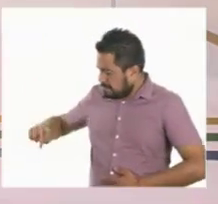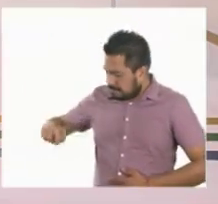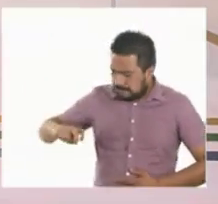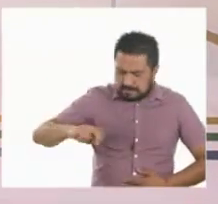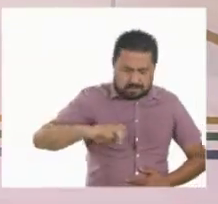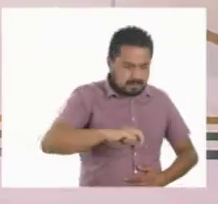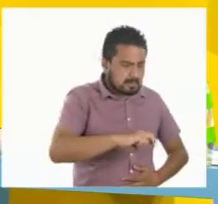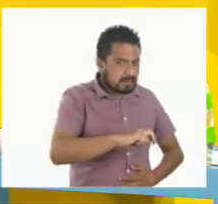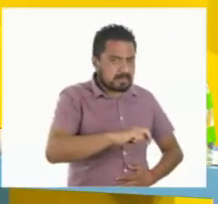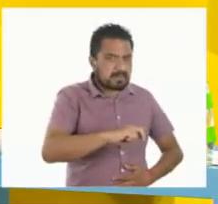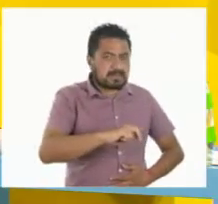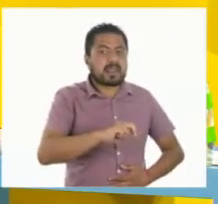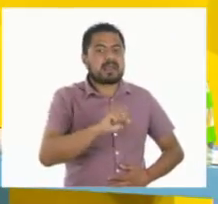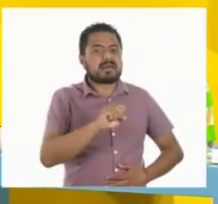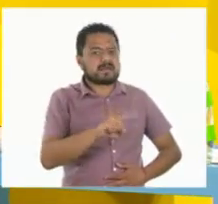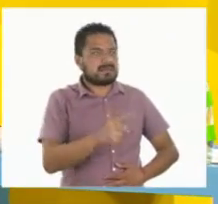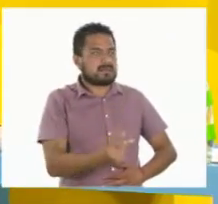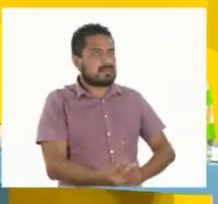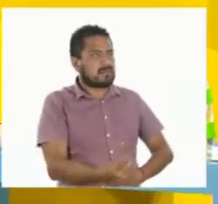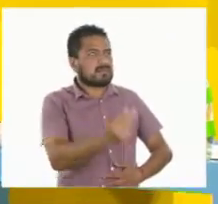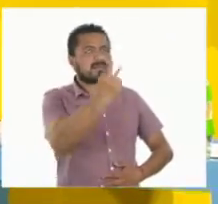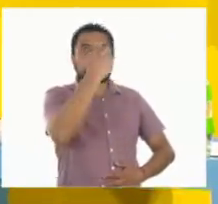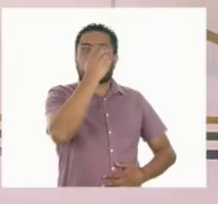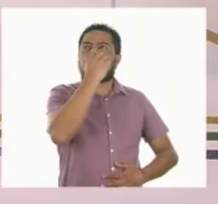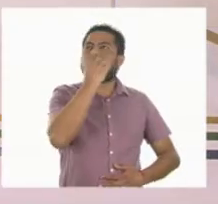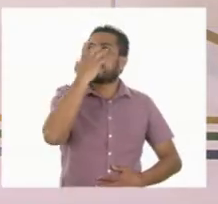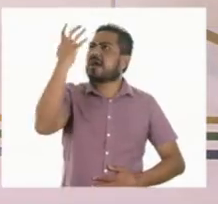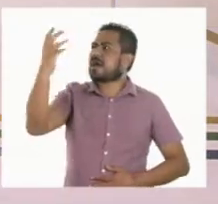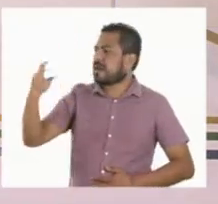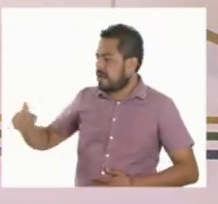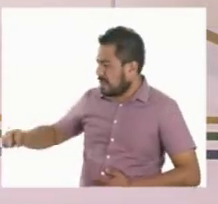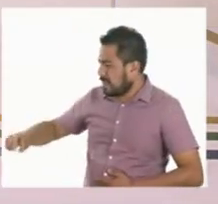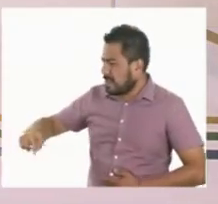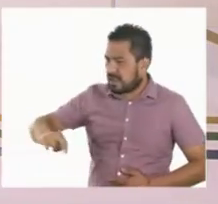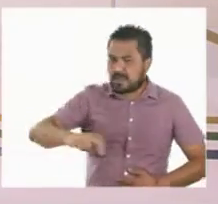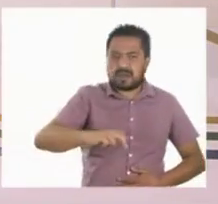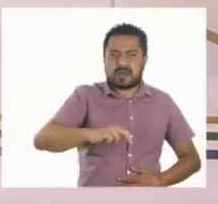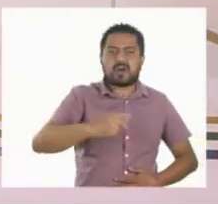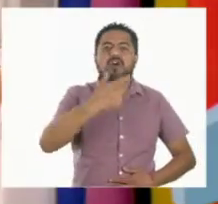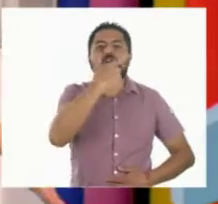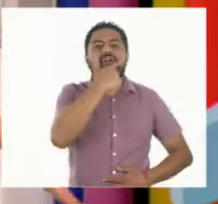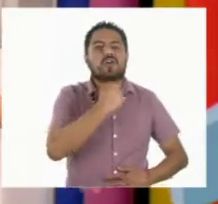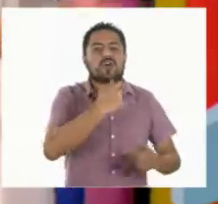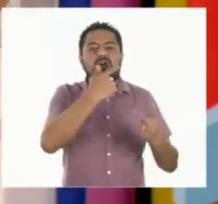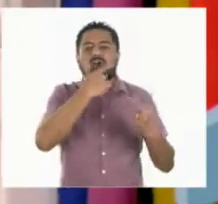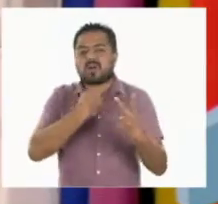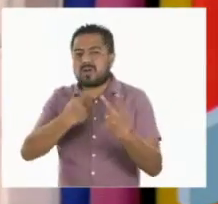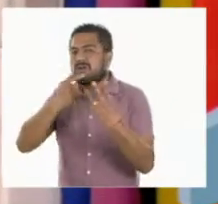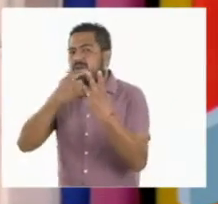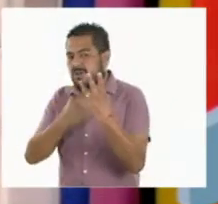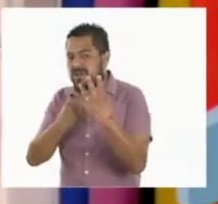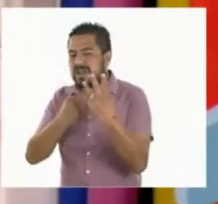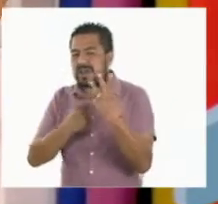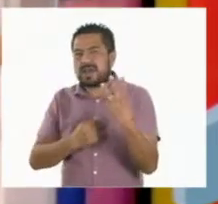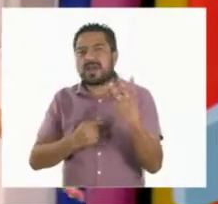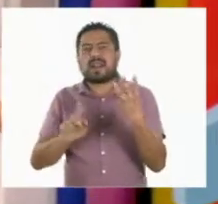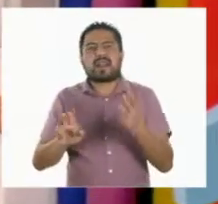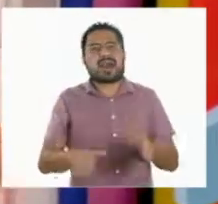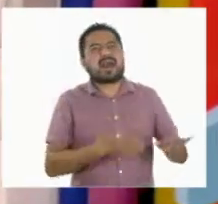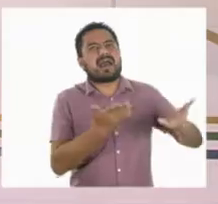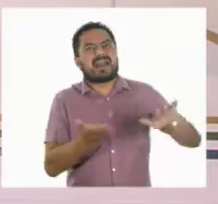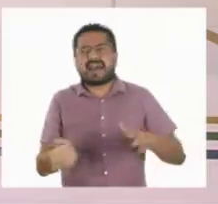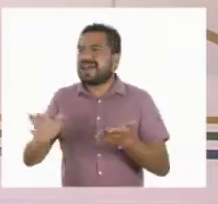me ven, me gritan al pasar. Juan Paco Pedro de la Mar, la la la la la la la